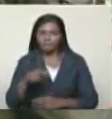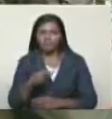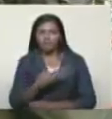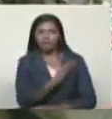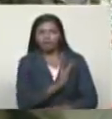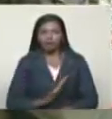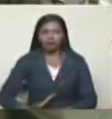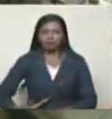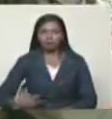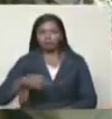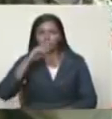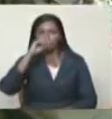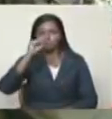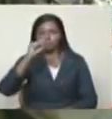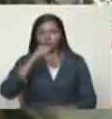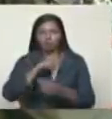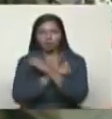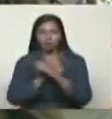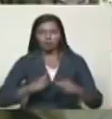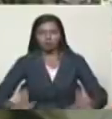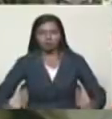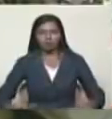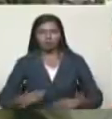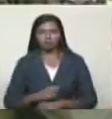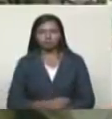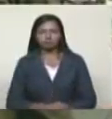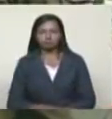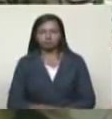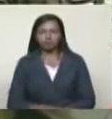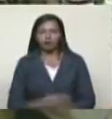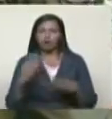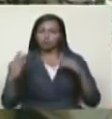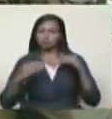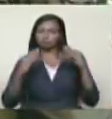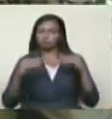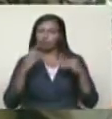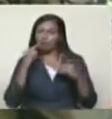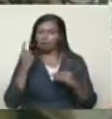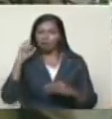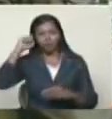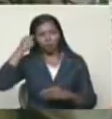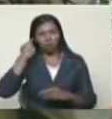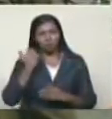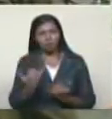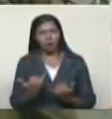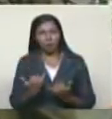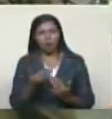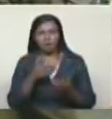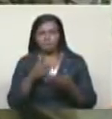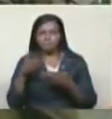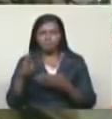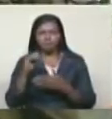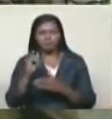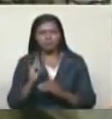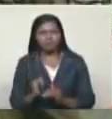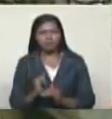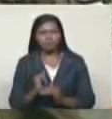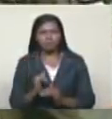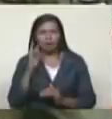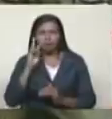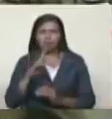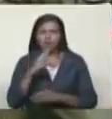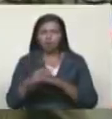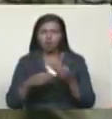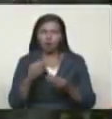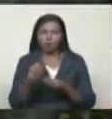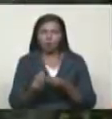comandante en jefe del cuerpo castrense, conversan en este momento y recordemos que parte de este reconocimiento